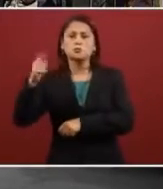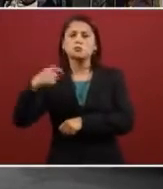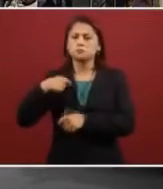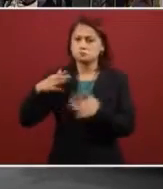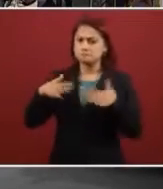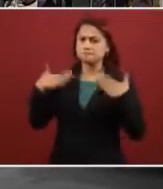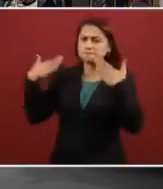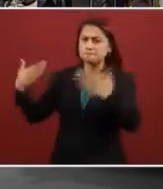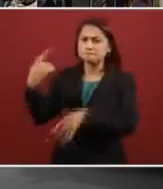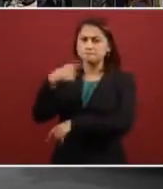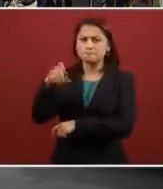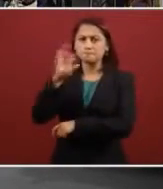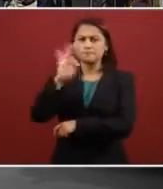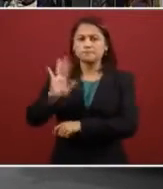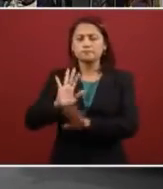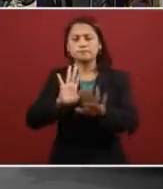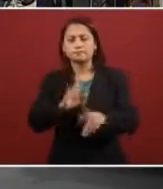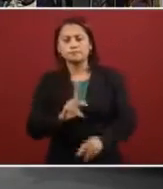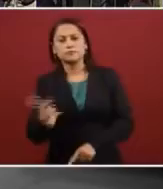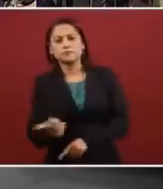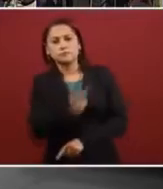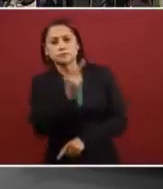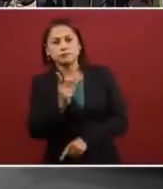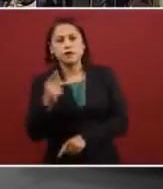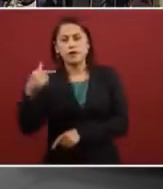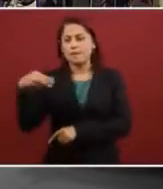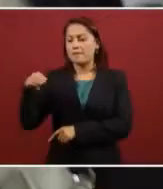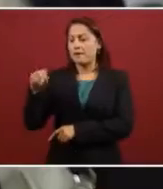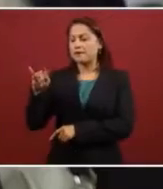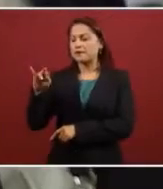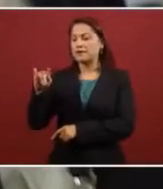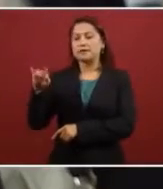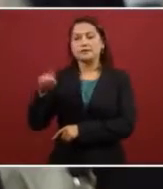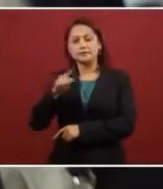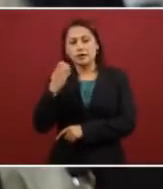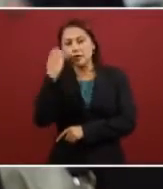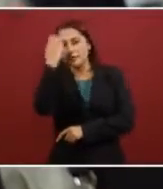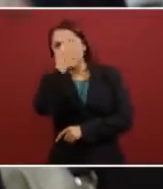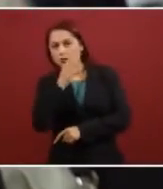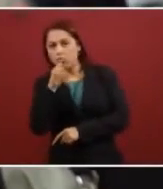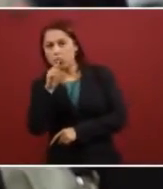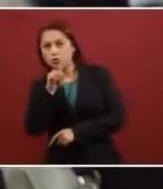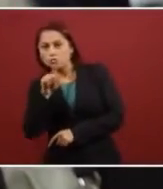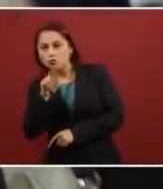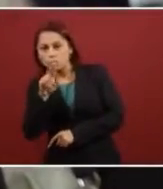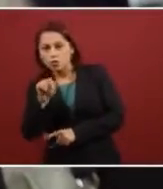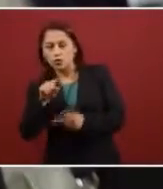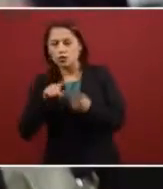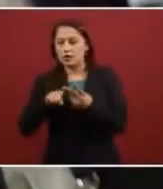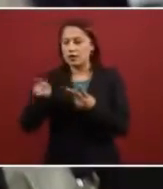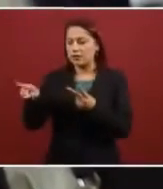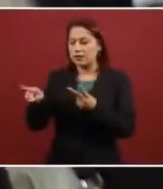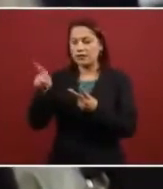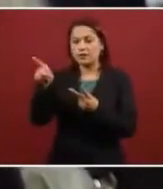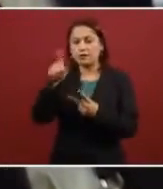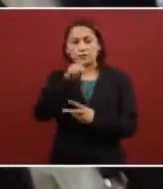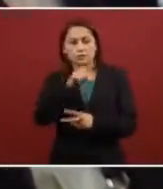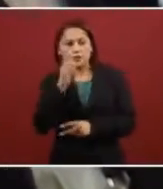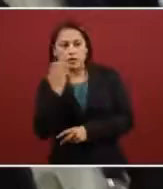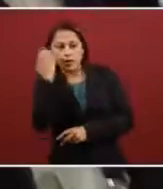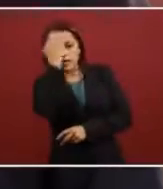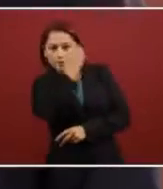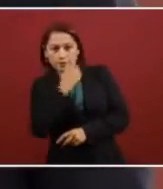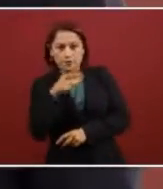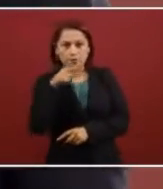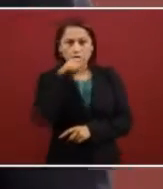y en otro. Germán Martínez evaluó a Ursúa, Ursúa lo evaluó a usted. ¿Al presidente de México le gusta que lo evalúe sí. su propio gabinete?